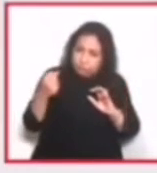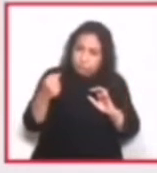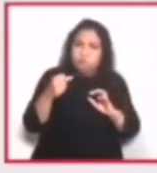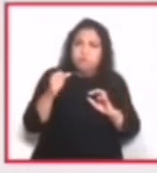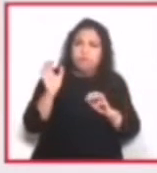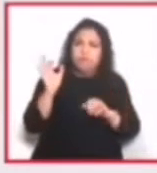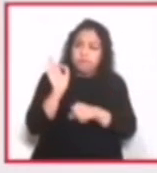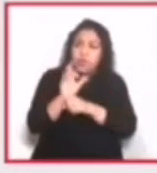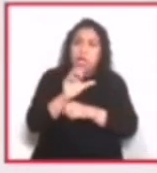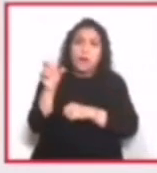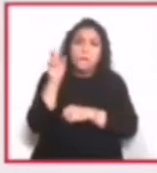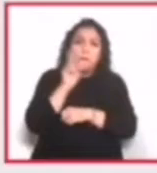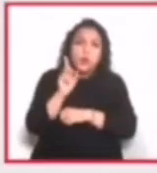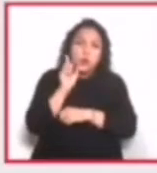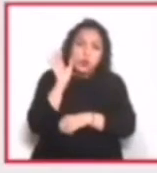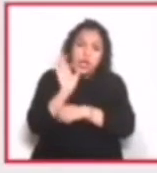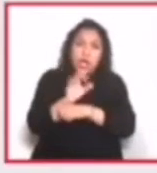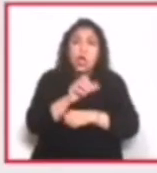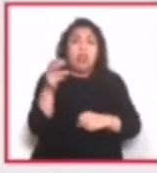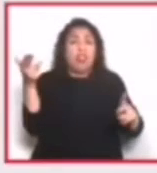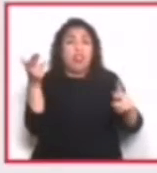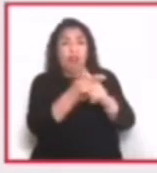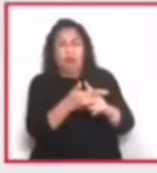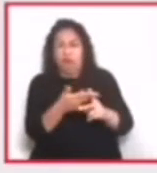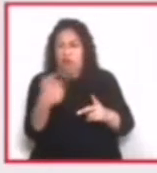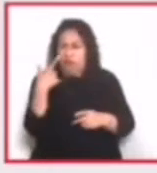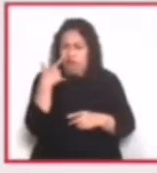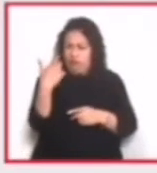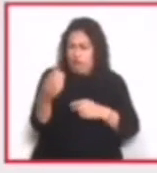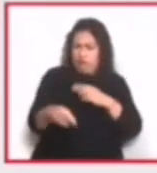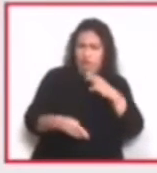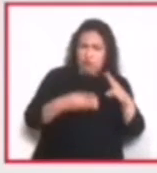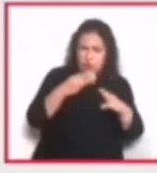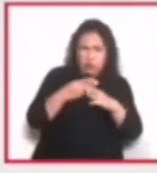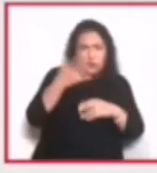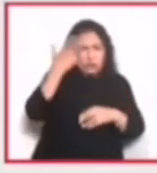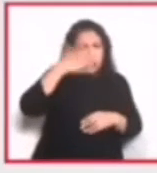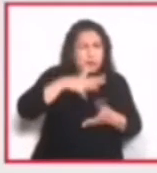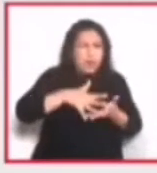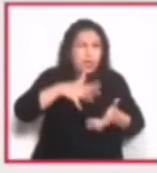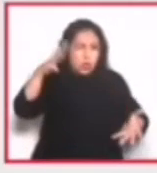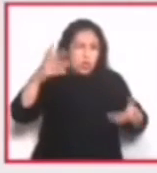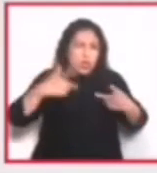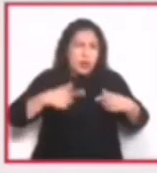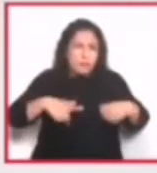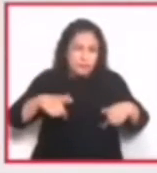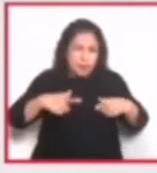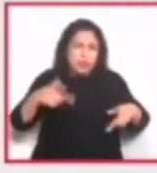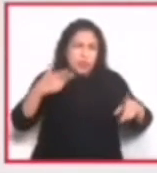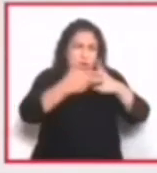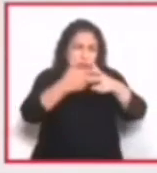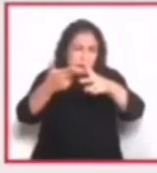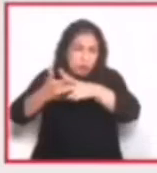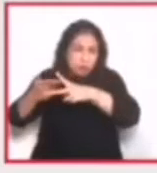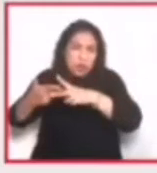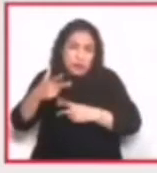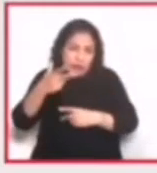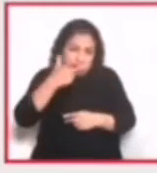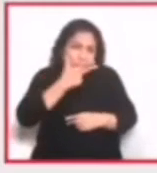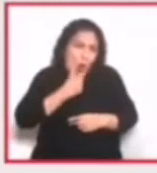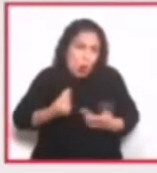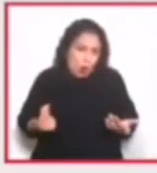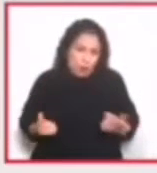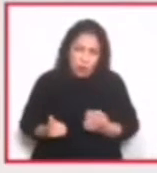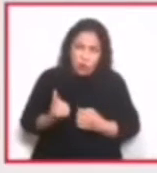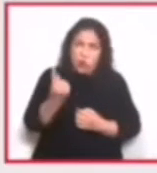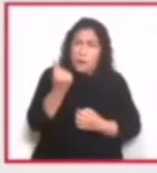supuesto este criminal que es tan atípico en el mundo, porque como tú ya sabes, la mayor parte de los asesinos seriales son hombres, ¿no? Entonces hay